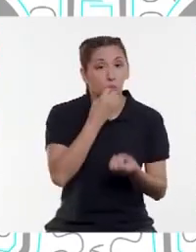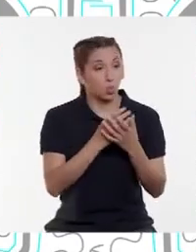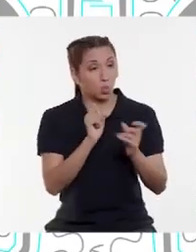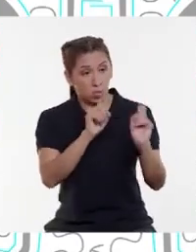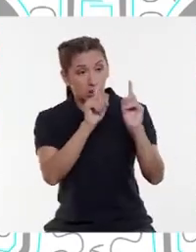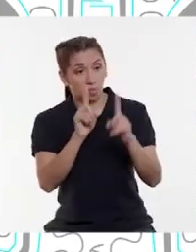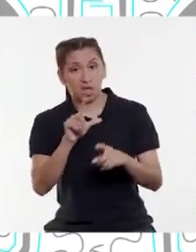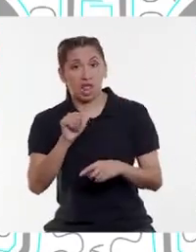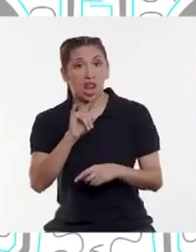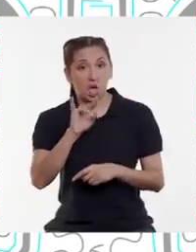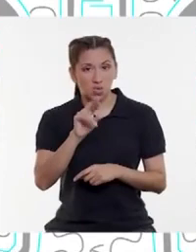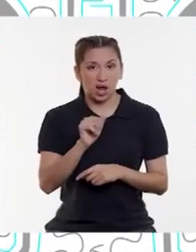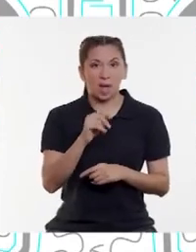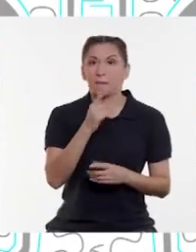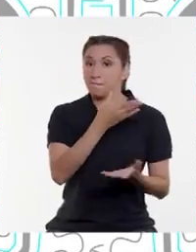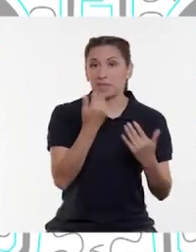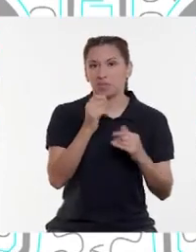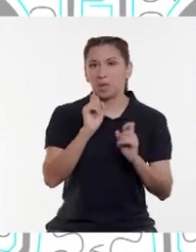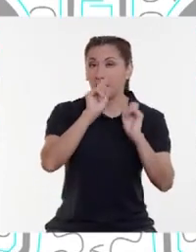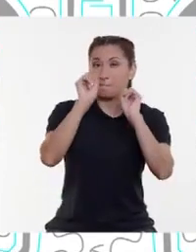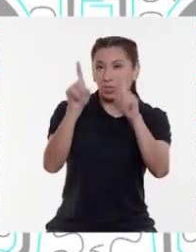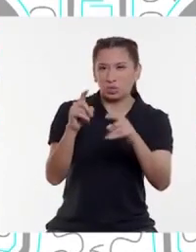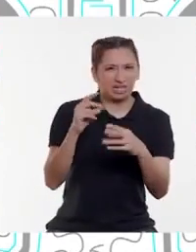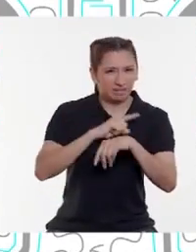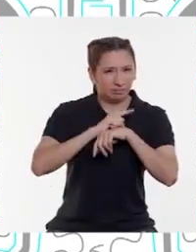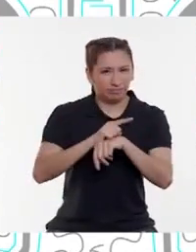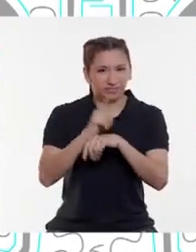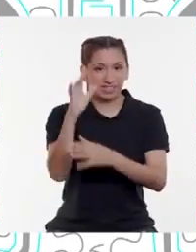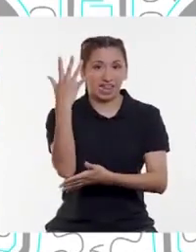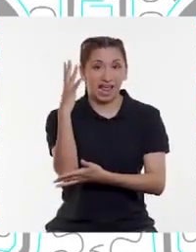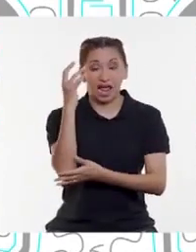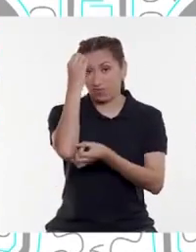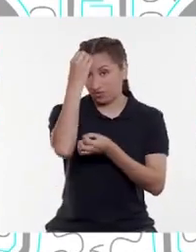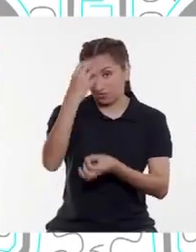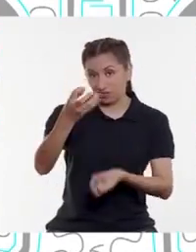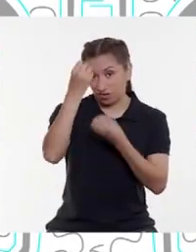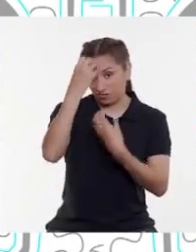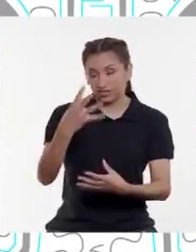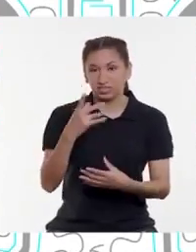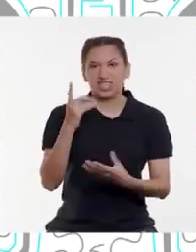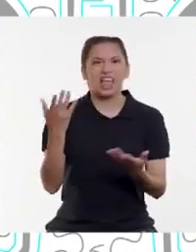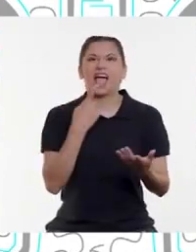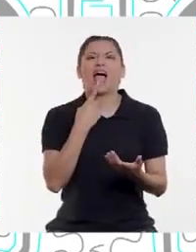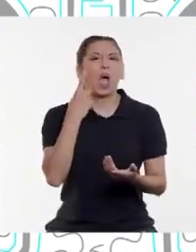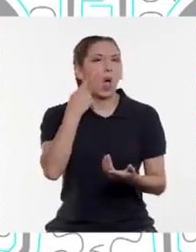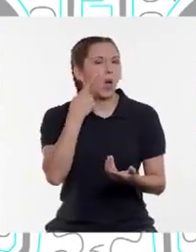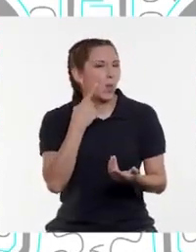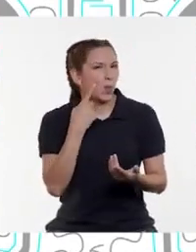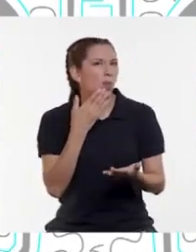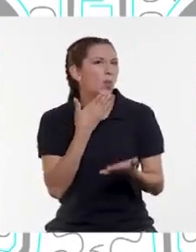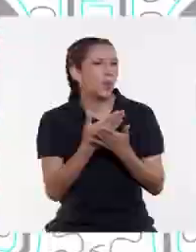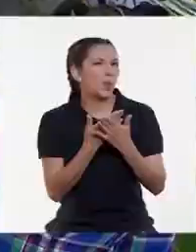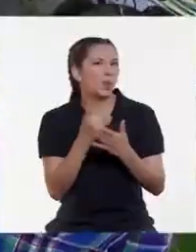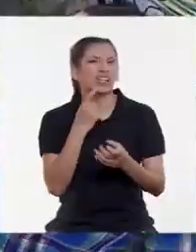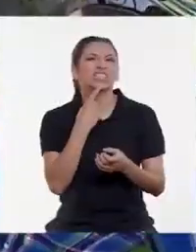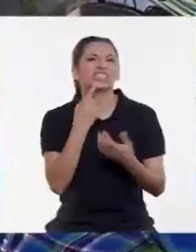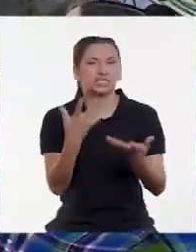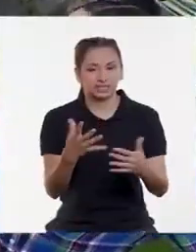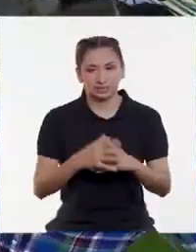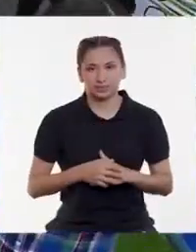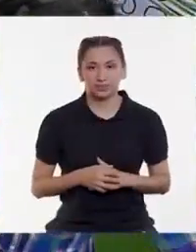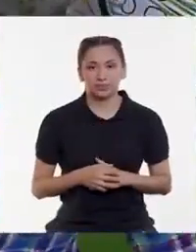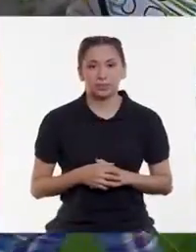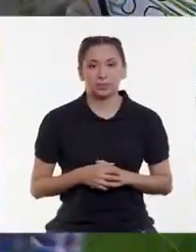Buena pregunta, Laura. Vamos a preguntarle eso rápidamente al árbol de la información para ver qué nos dice al respecto.